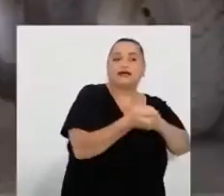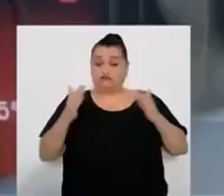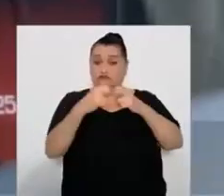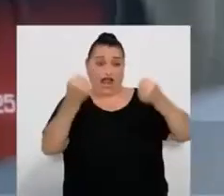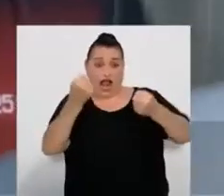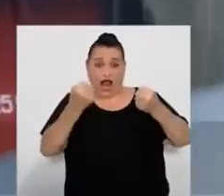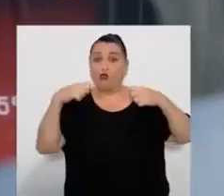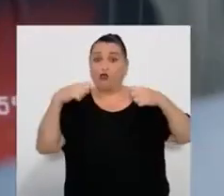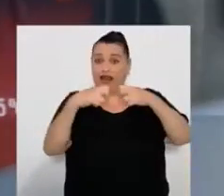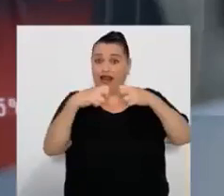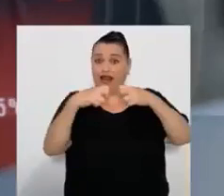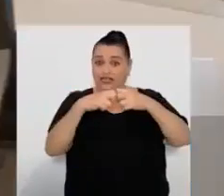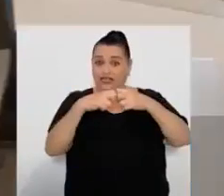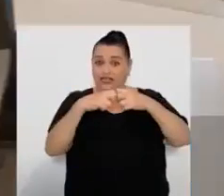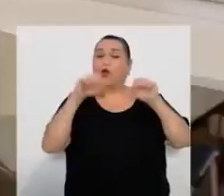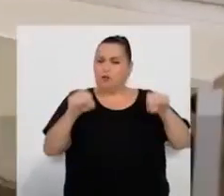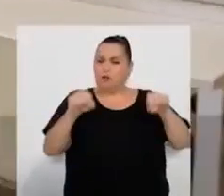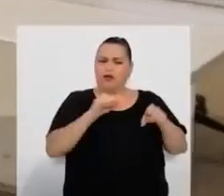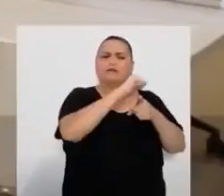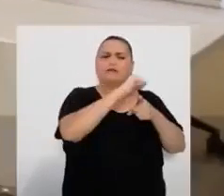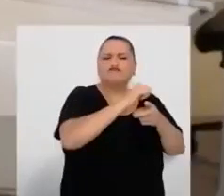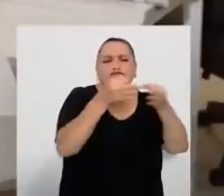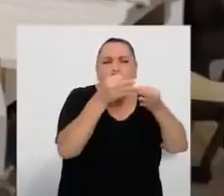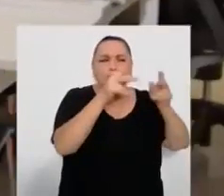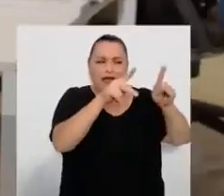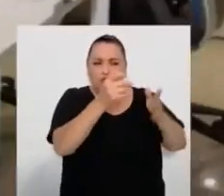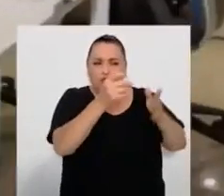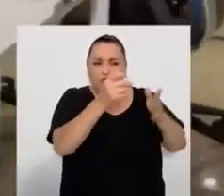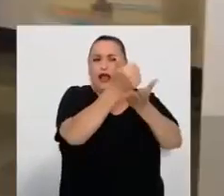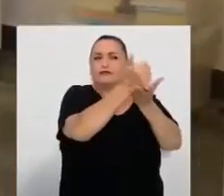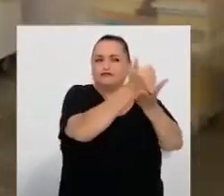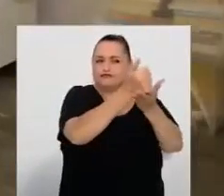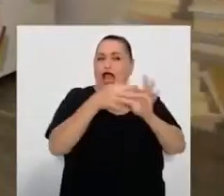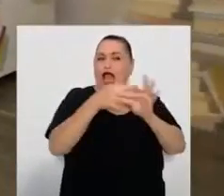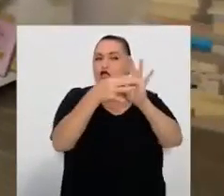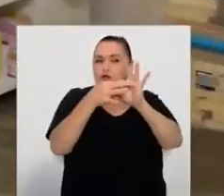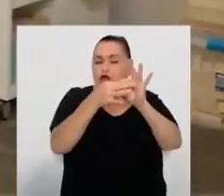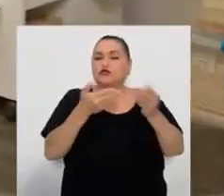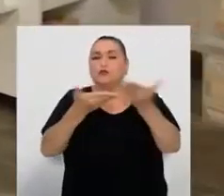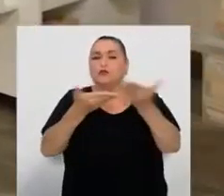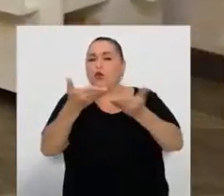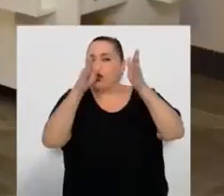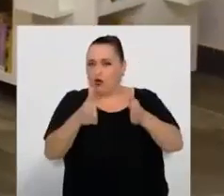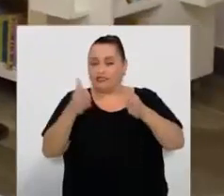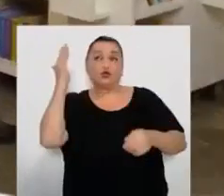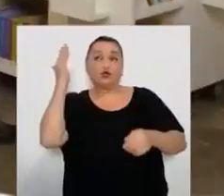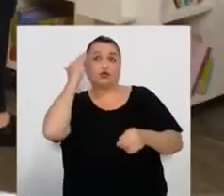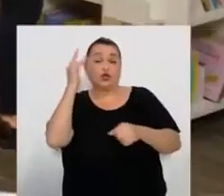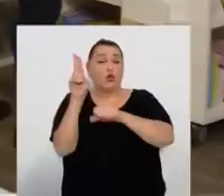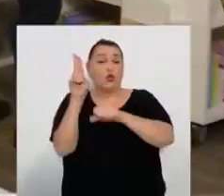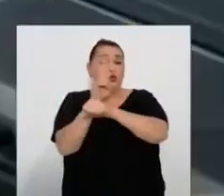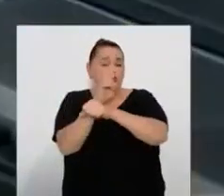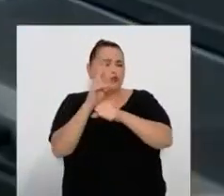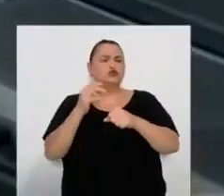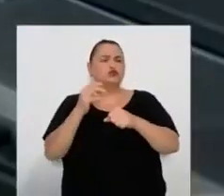sedes cargadores para carros eléctricos y realizan capacitaciones a colaboradores, asociados y proveedores en la